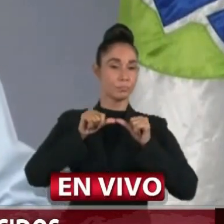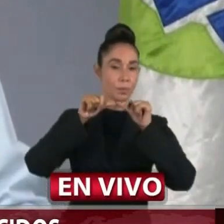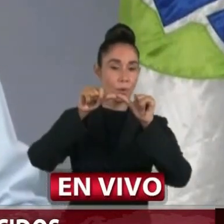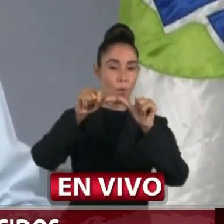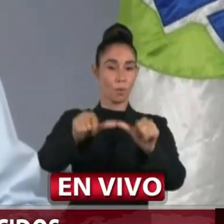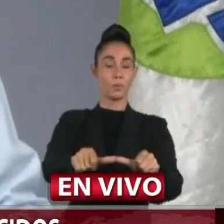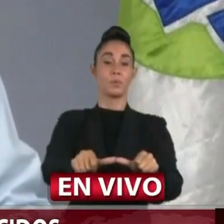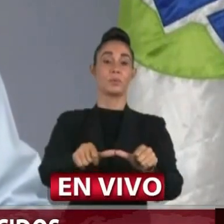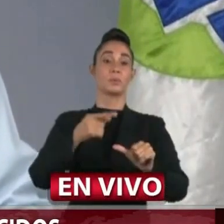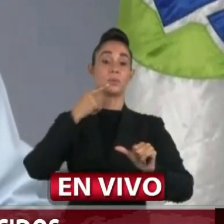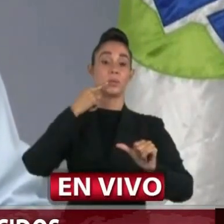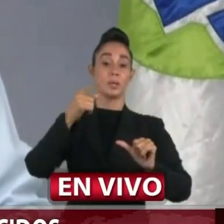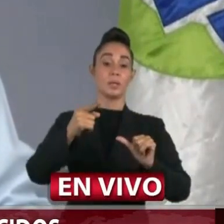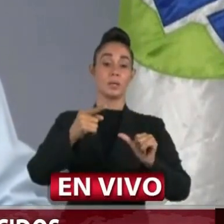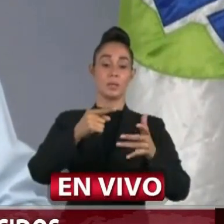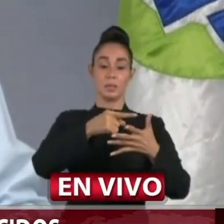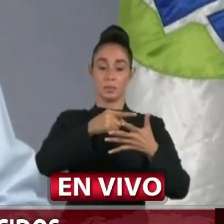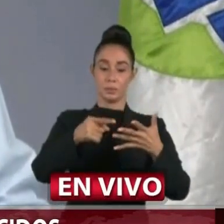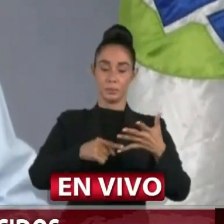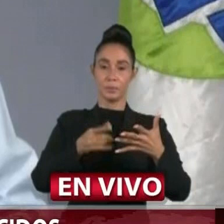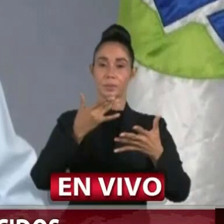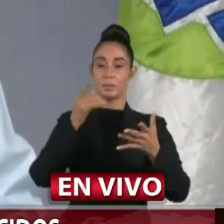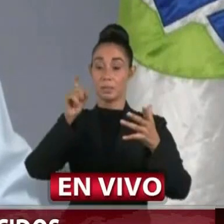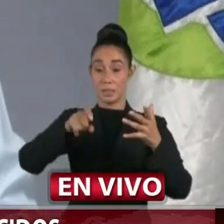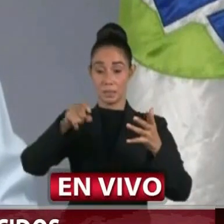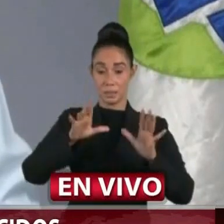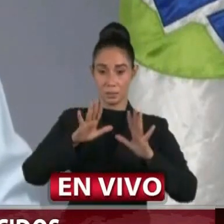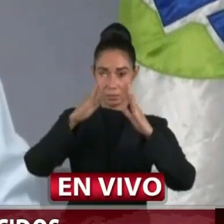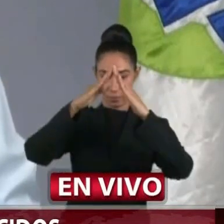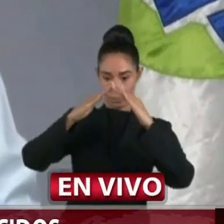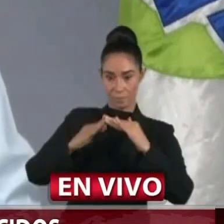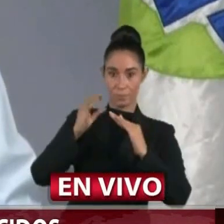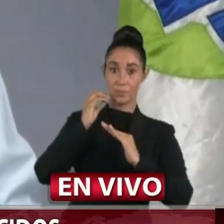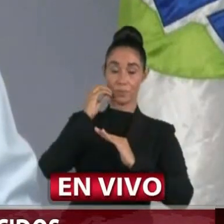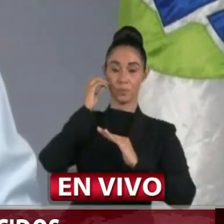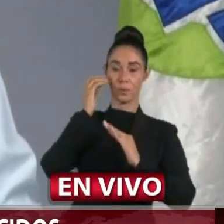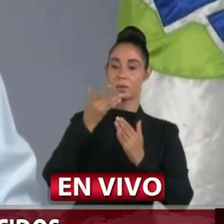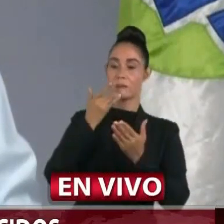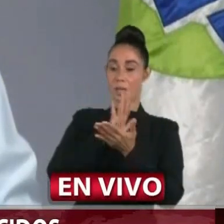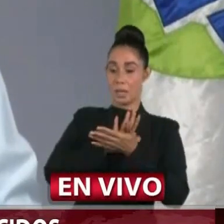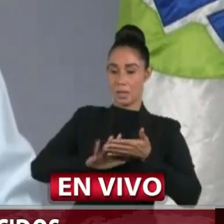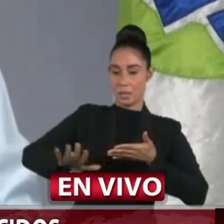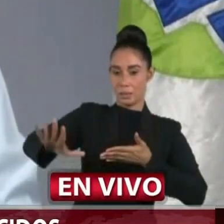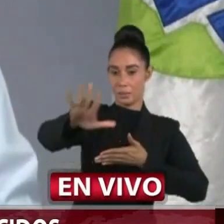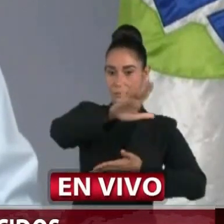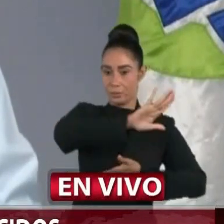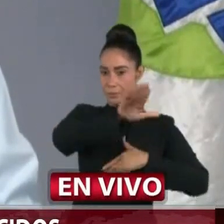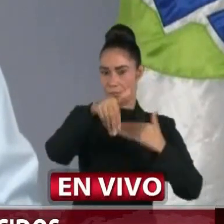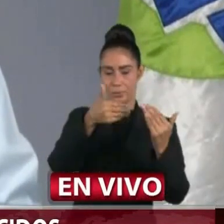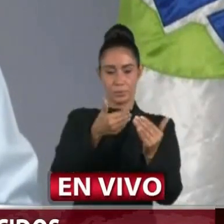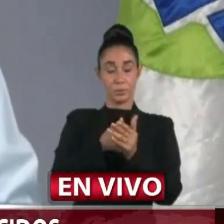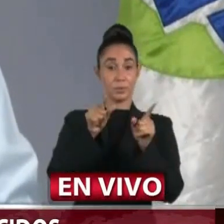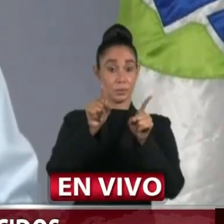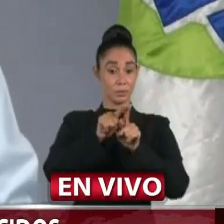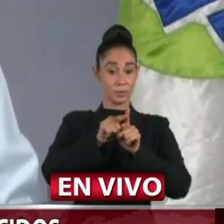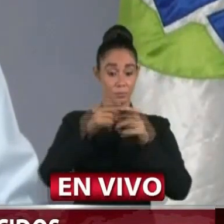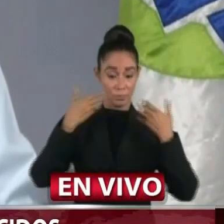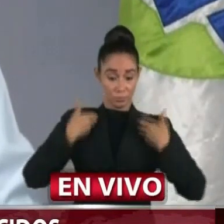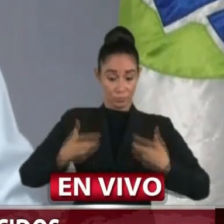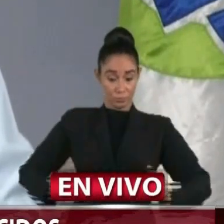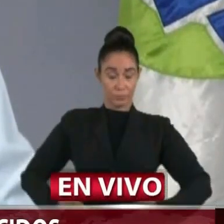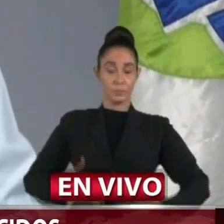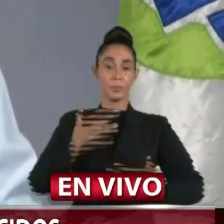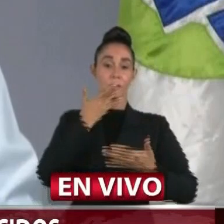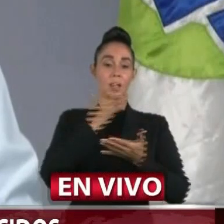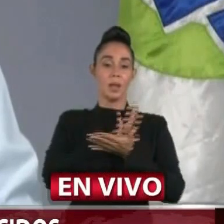las indicaciones generales de higiene en el hogar, personales y públicas,